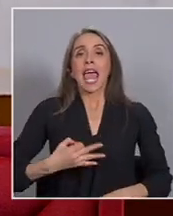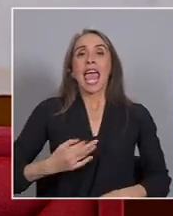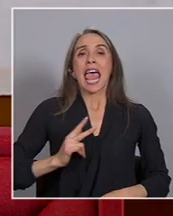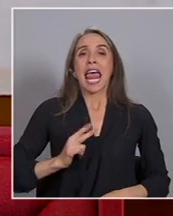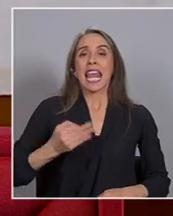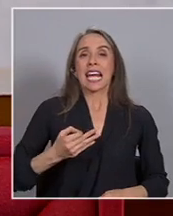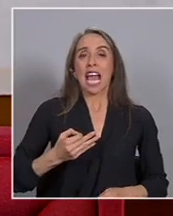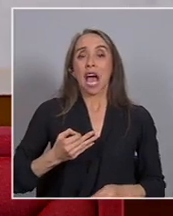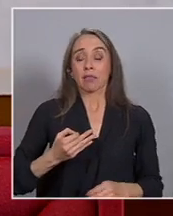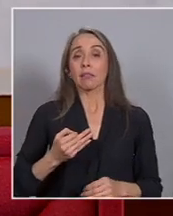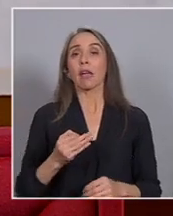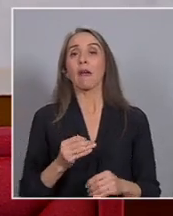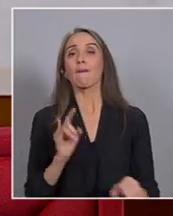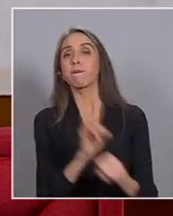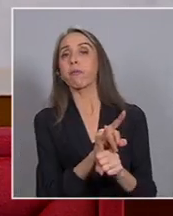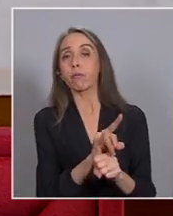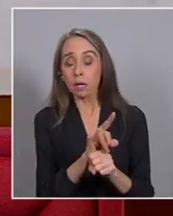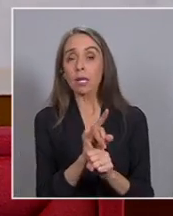15 de mayo.